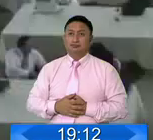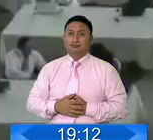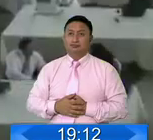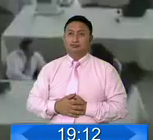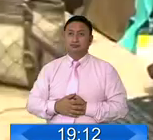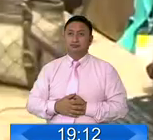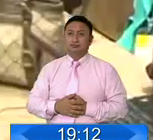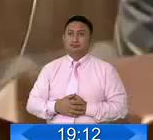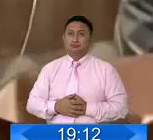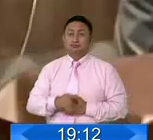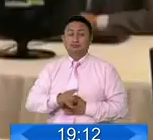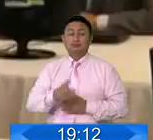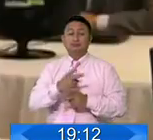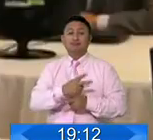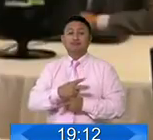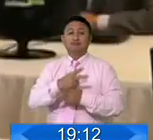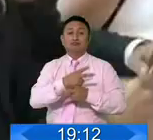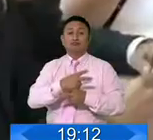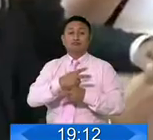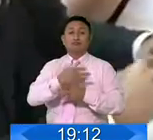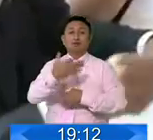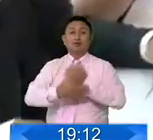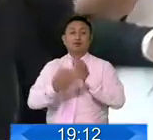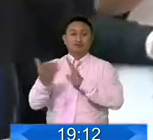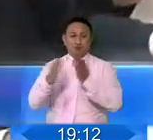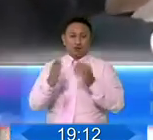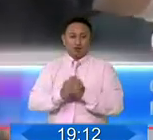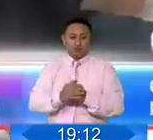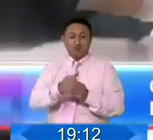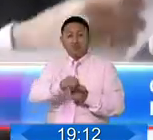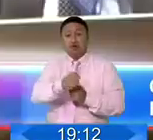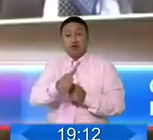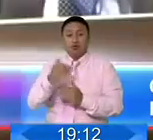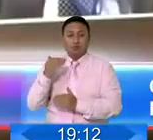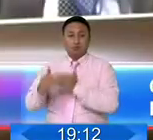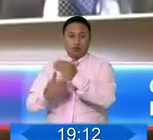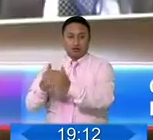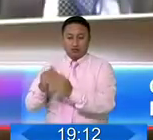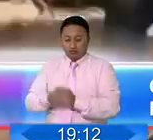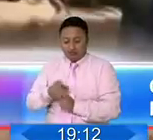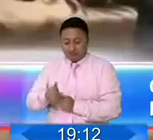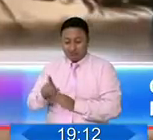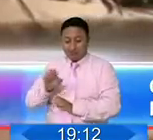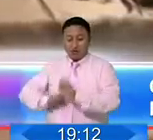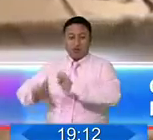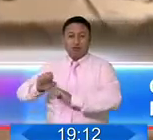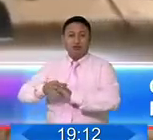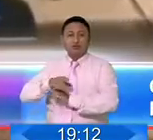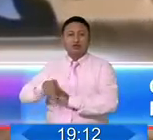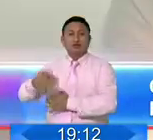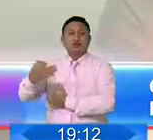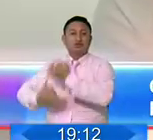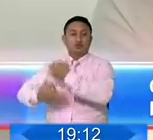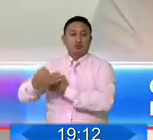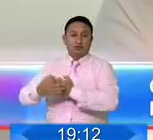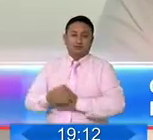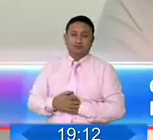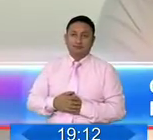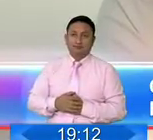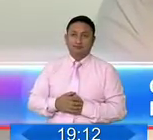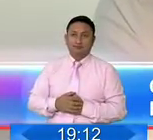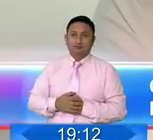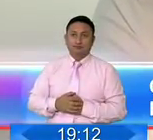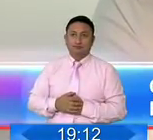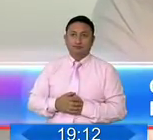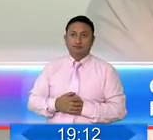www.funcionjudicial.gob.es. Pero el Consejo de la Judicatura Transitorio tiene otro proceso en marcha y es la evaluación de los operadores de justicia. El Pleno le ha delegado